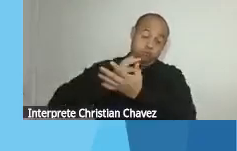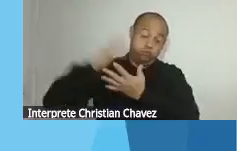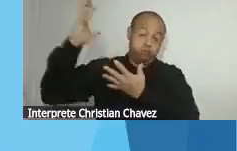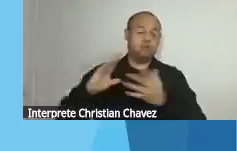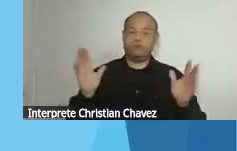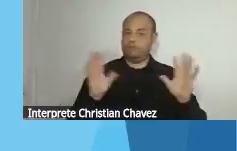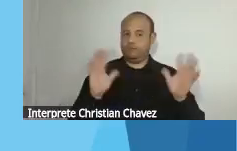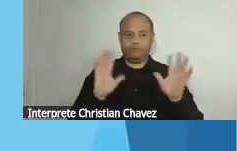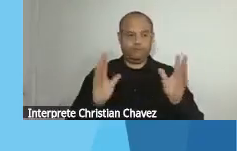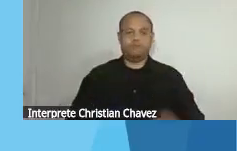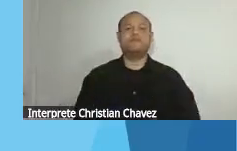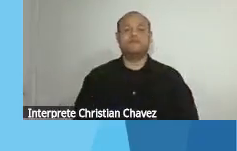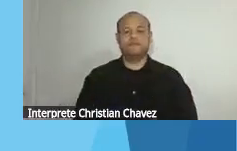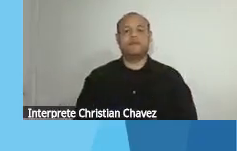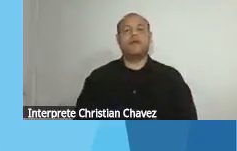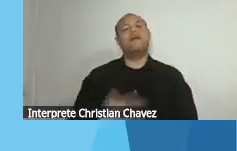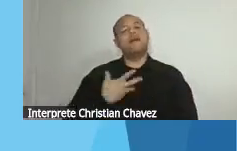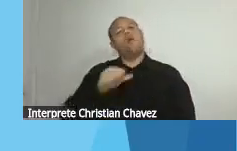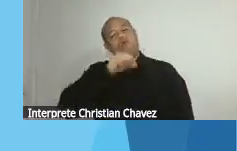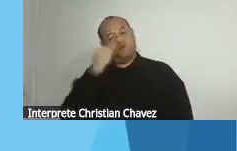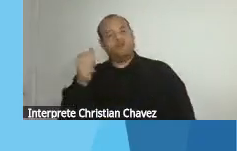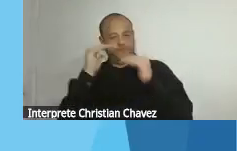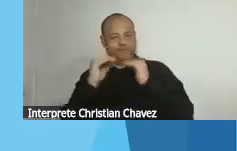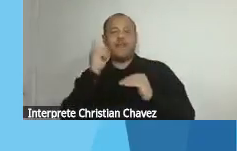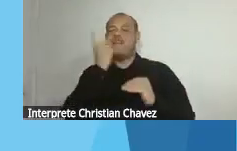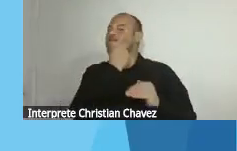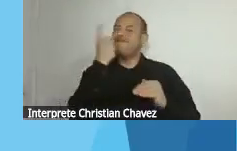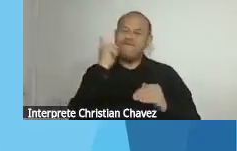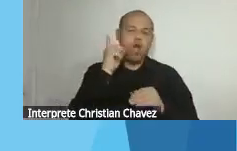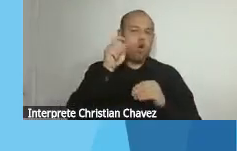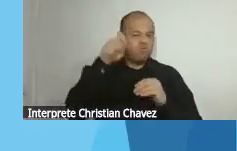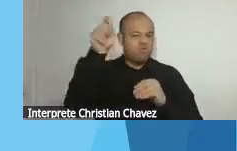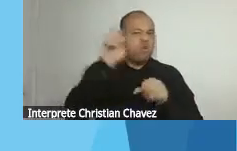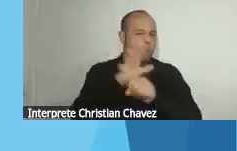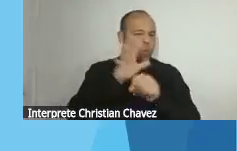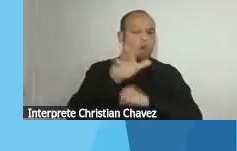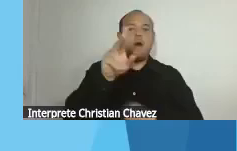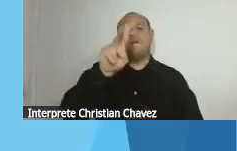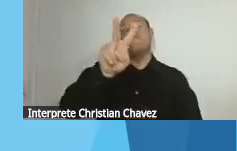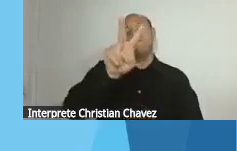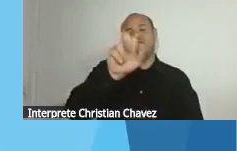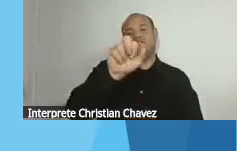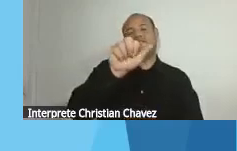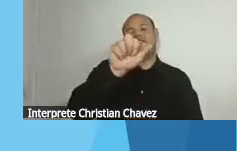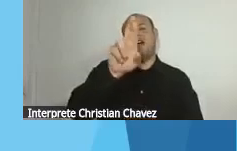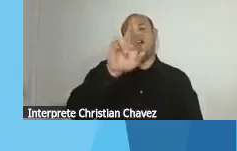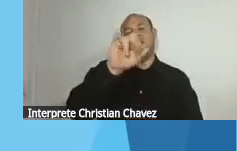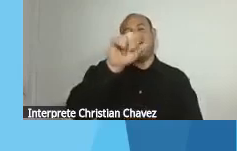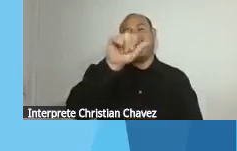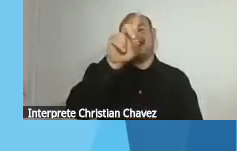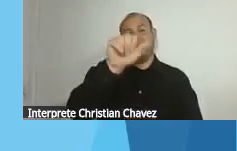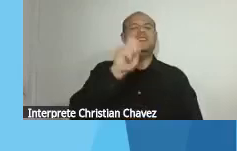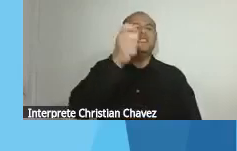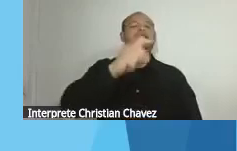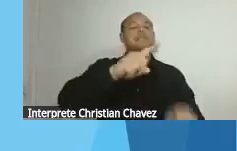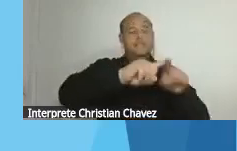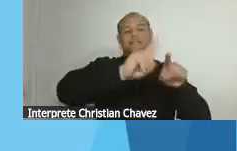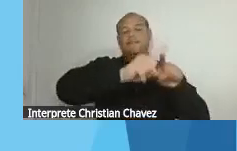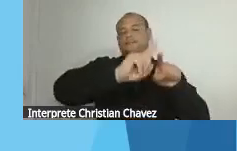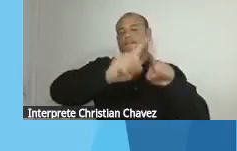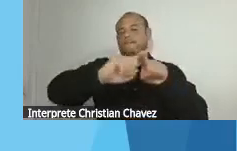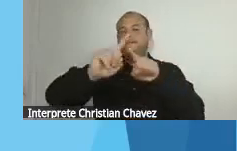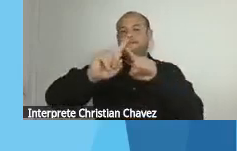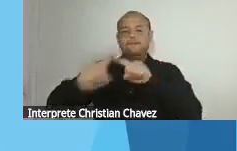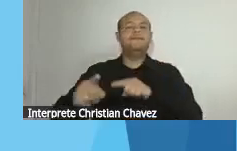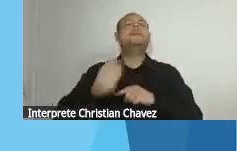Otra de las características de una dieta correcta es que sea variada, ¿sí? Aquí no se trata de consumir el mismo alimento todos